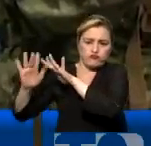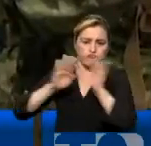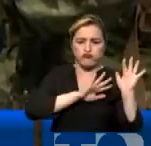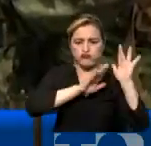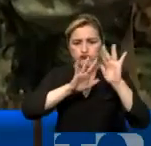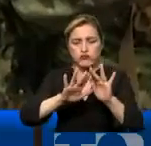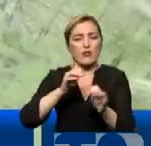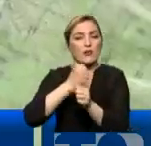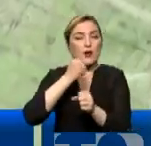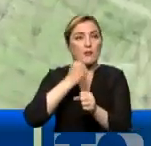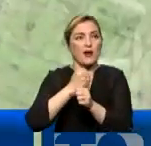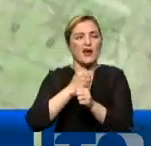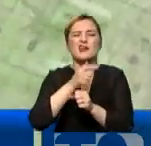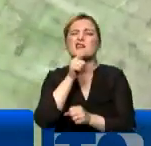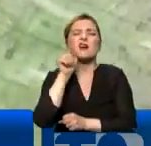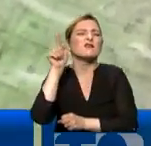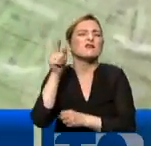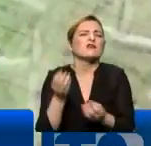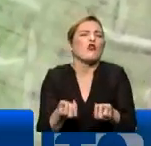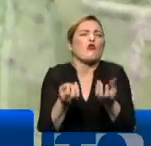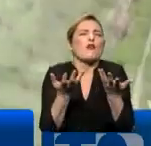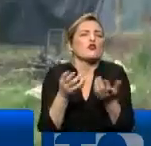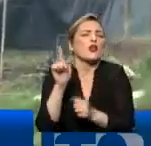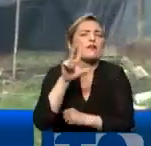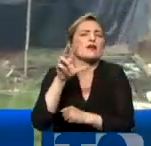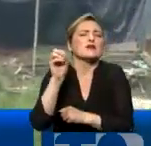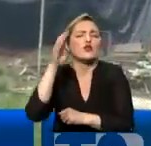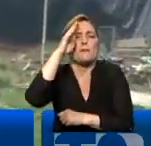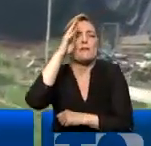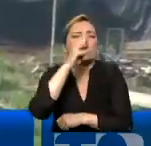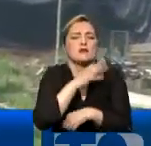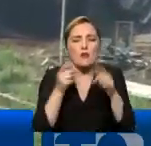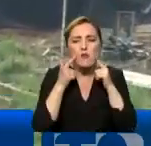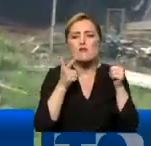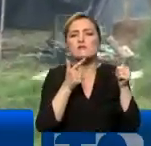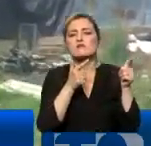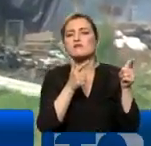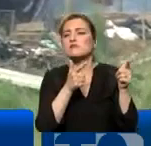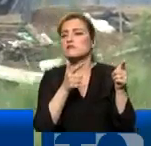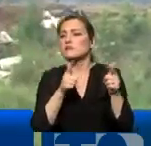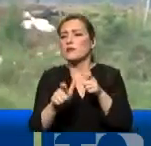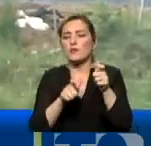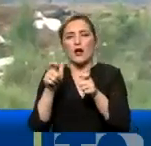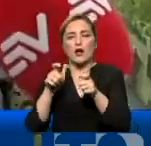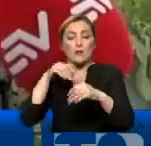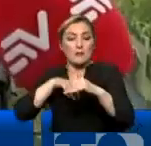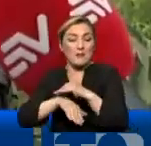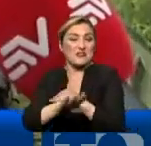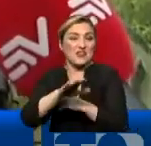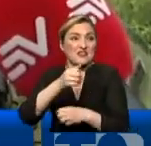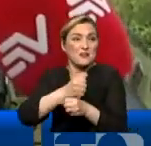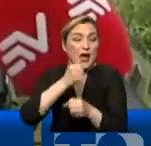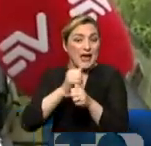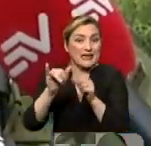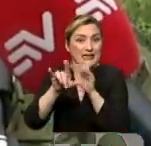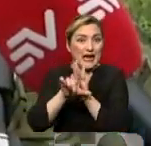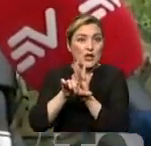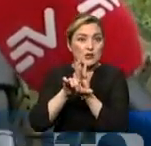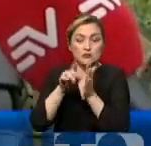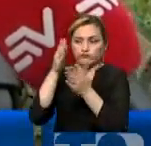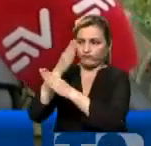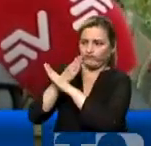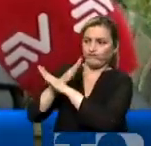300 militares que custodian la zona para evitar que regresen los mineros ilegales quien en puestos de mando